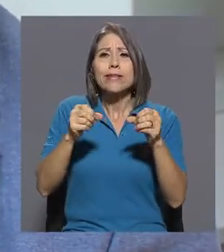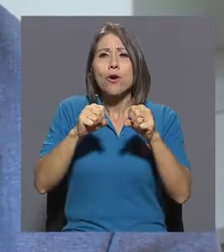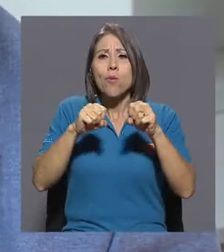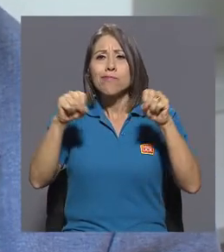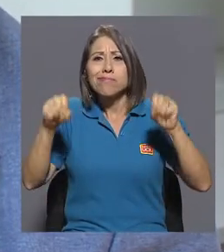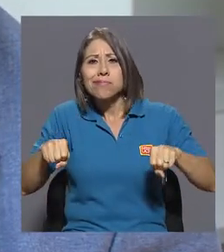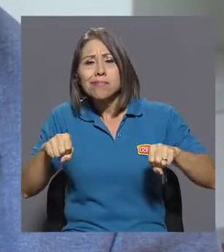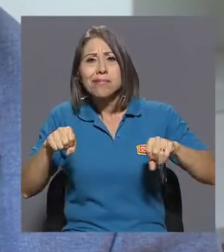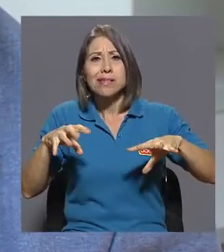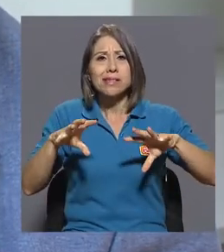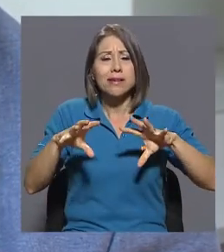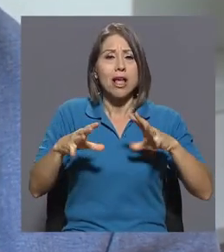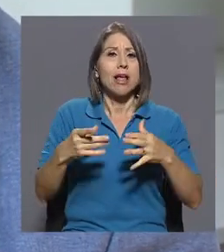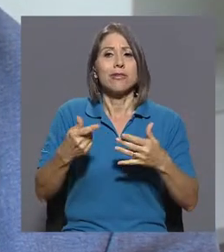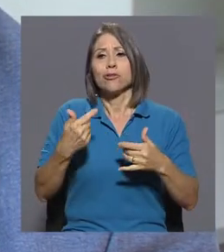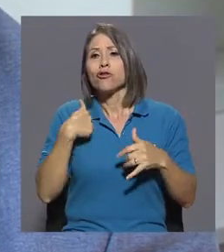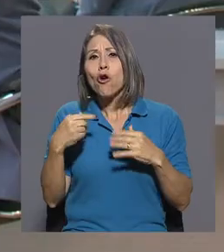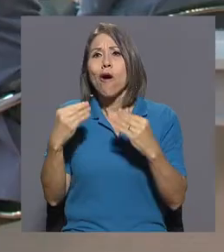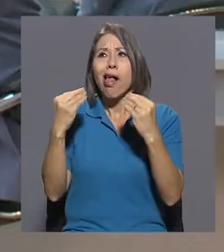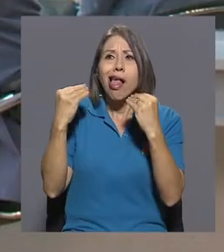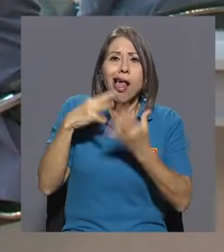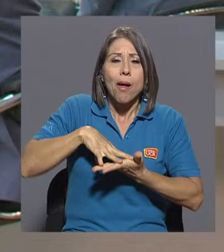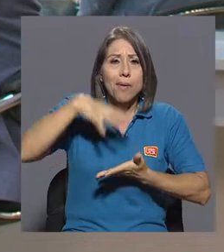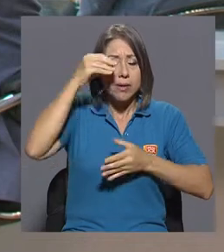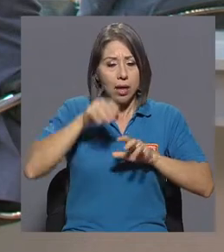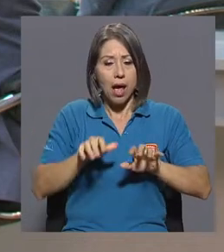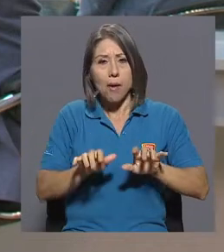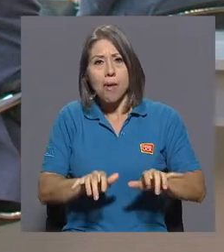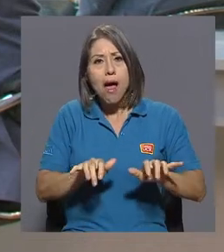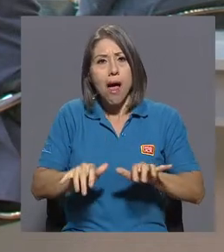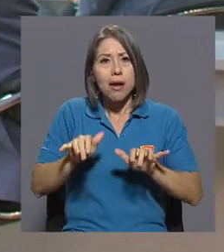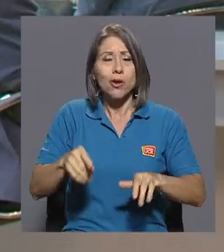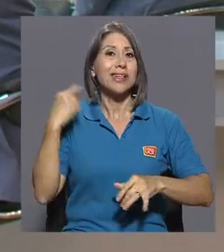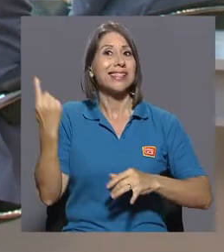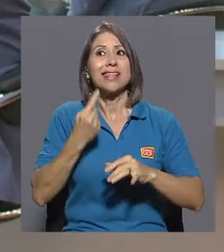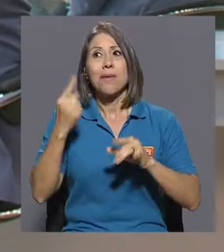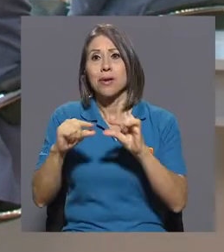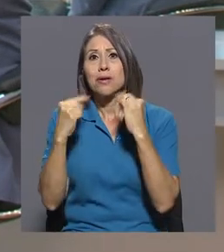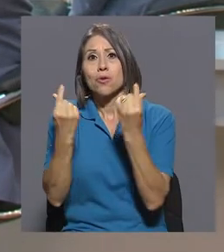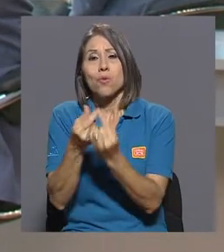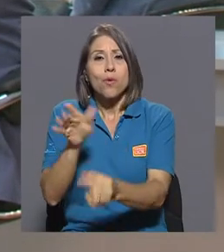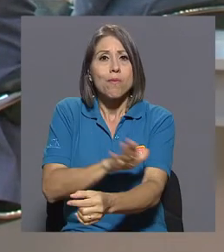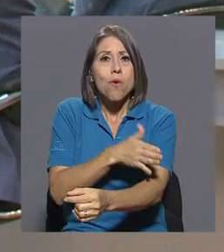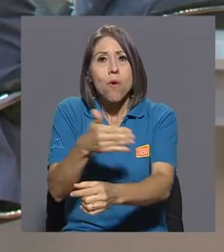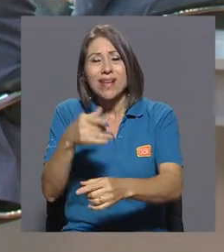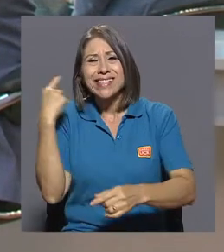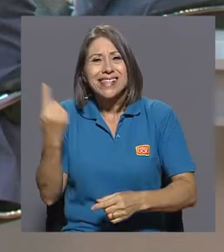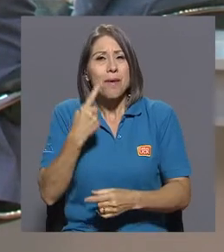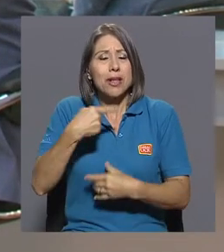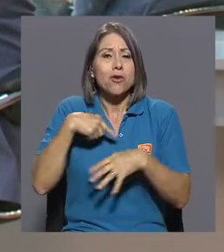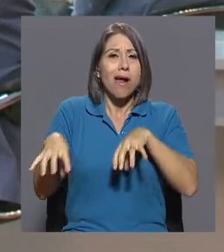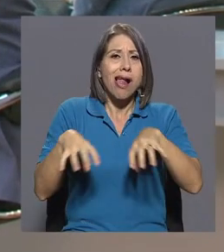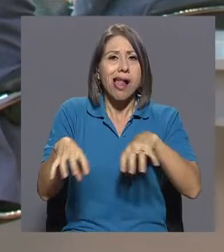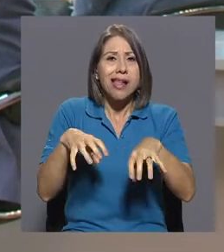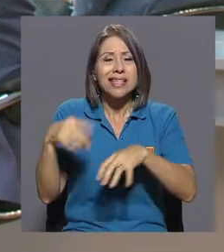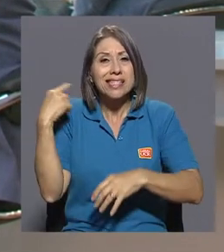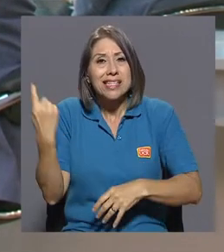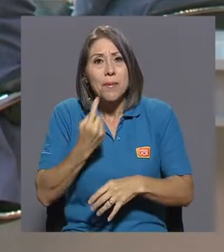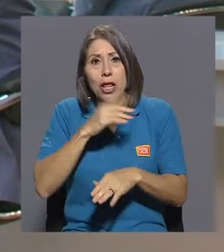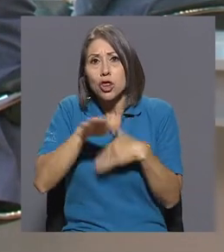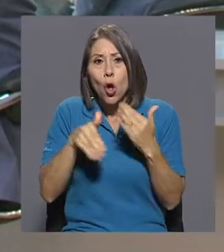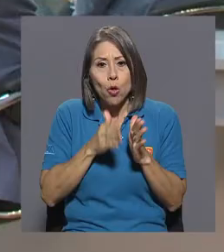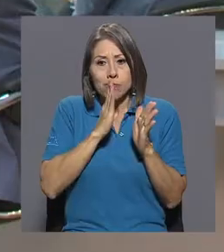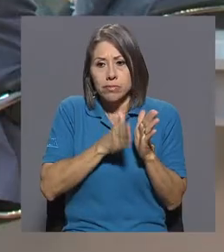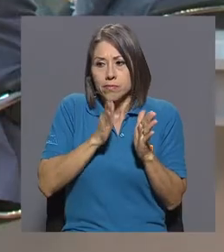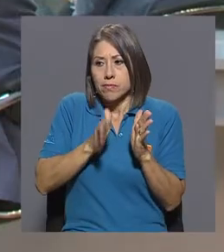tomaba clases de piano, estaba en la banda, siempre estaba haciendo algo y entonces sí, siempre todo era muy estructurado y muy